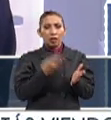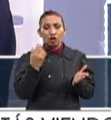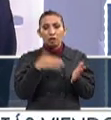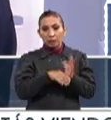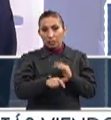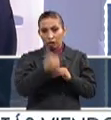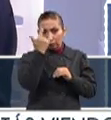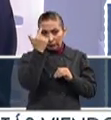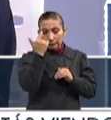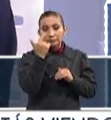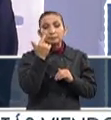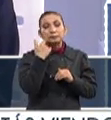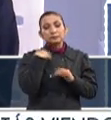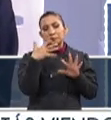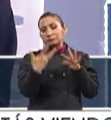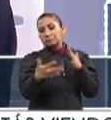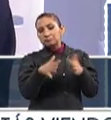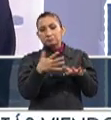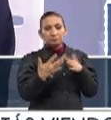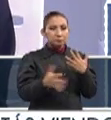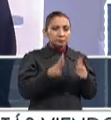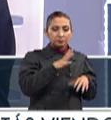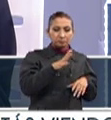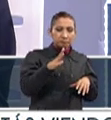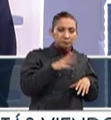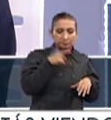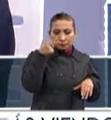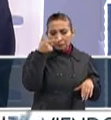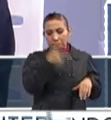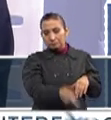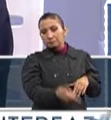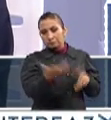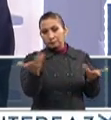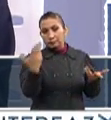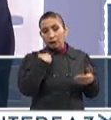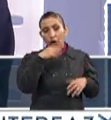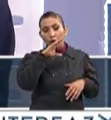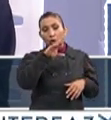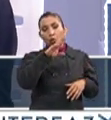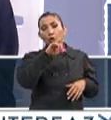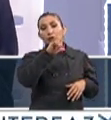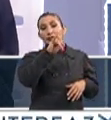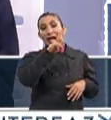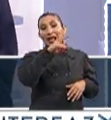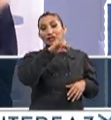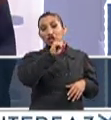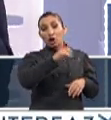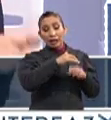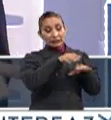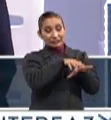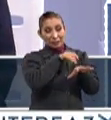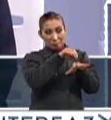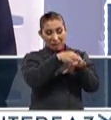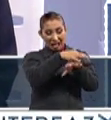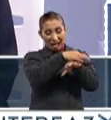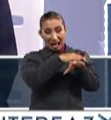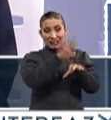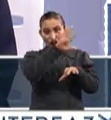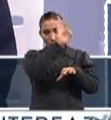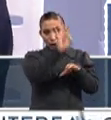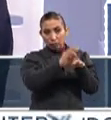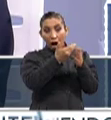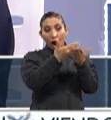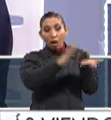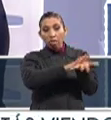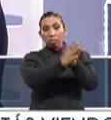del 2012, más o menos había en cuestión a ulceraciones, subió. Estaba en 5%